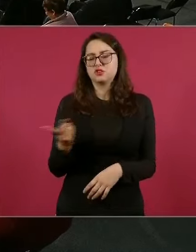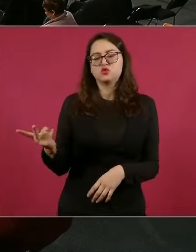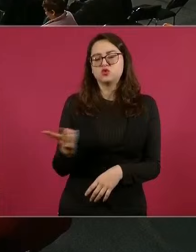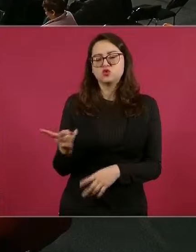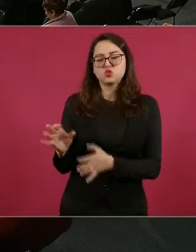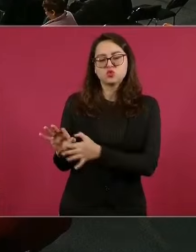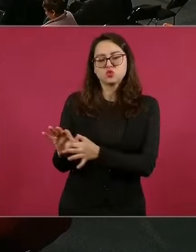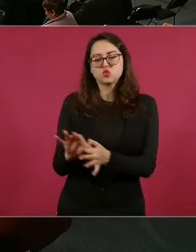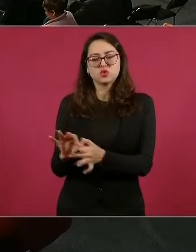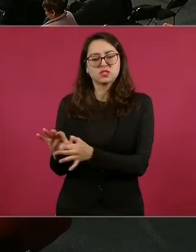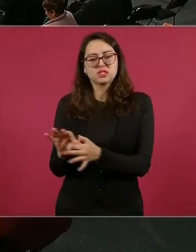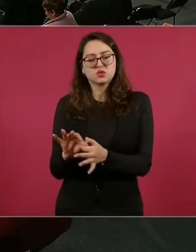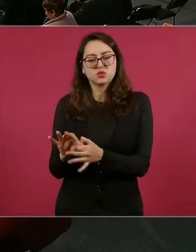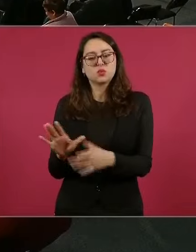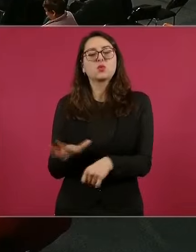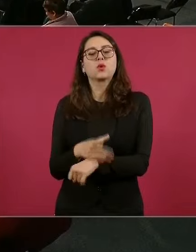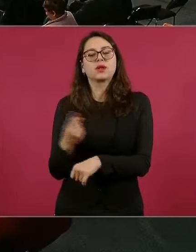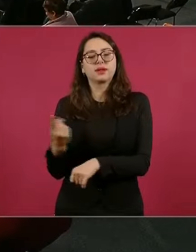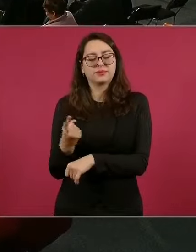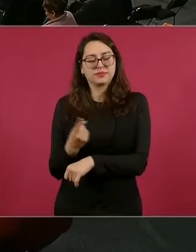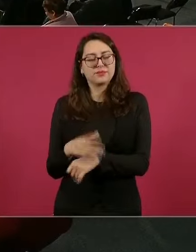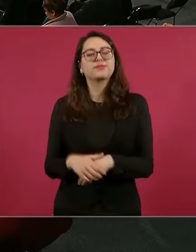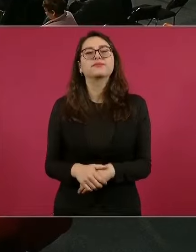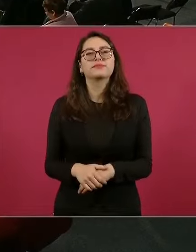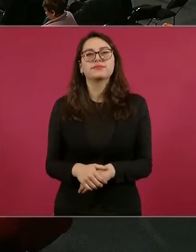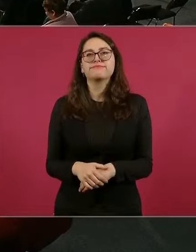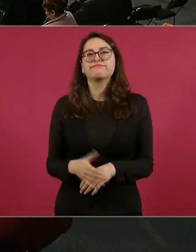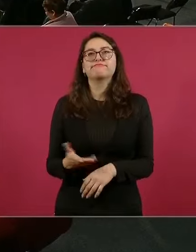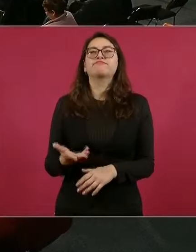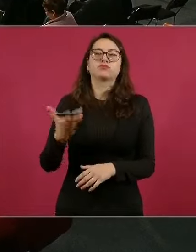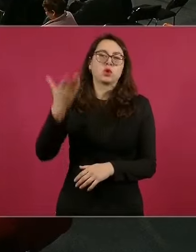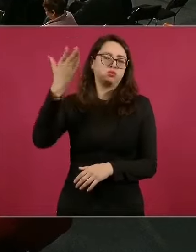México también es un importante socio comercial de Estados Unidos y el colaborador más